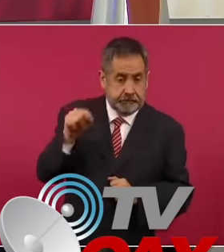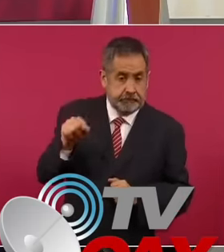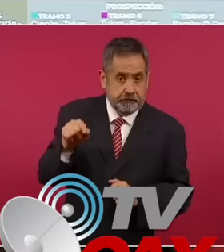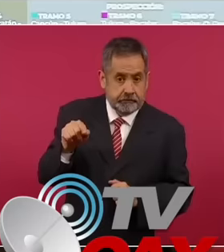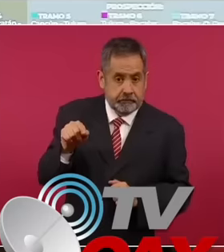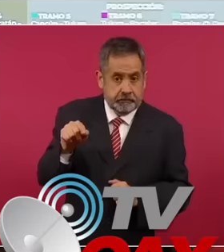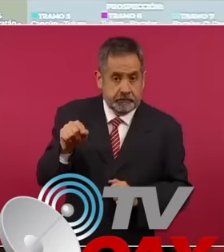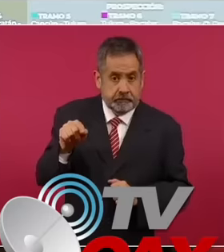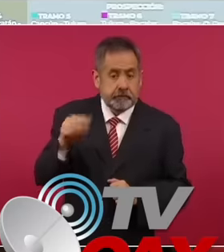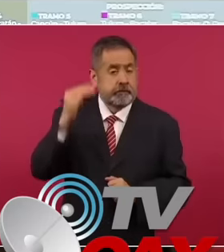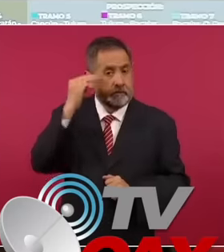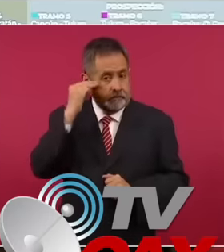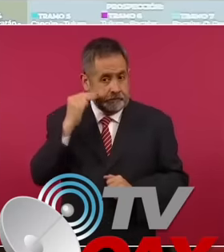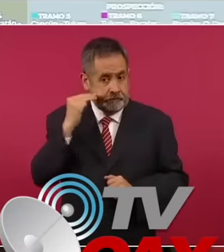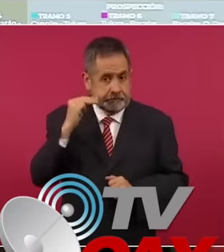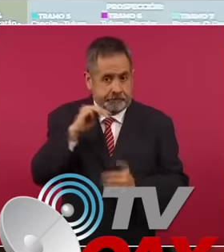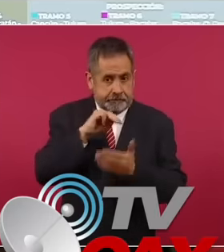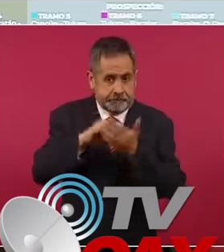de Mérida